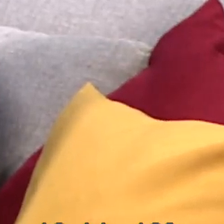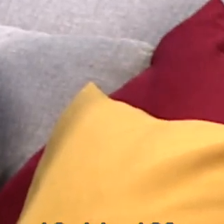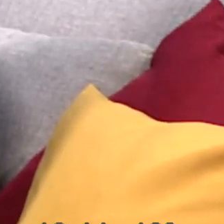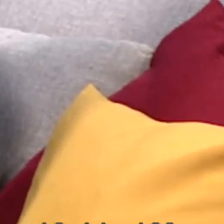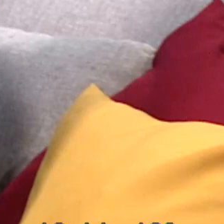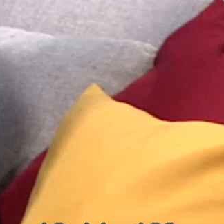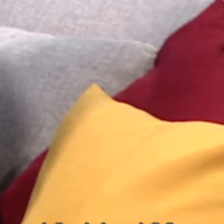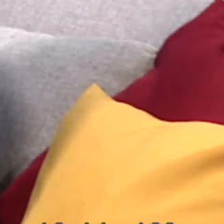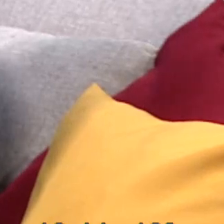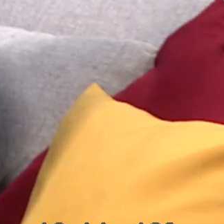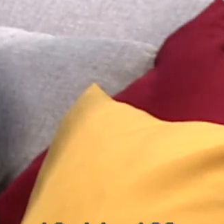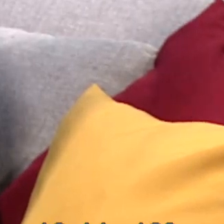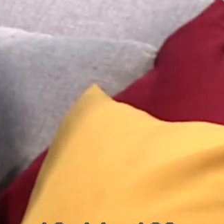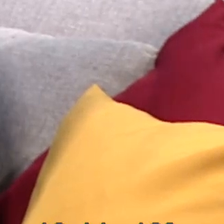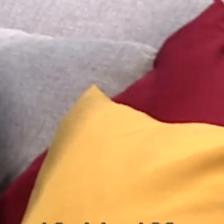Ojo de fuego